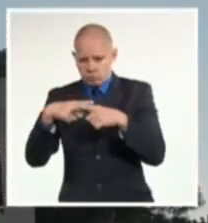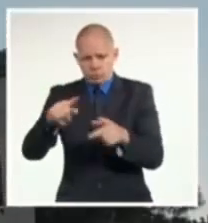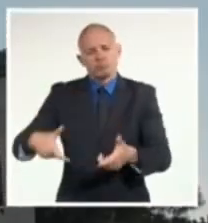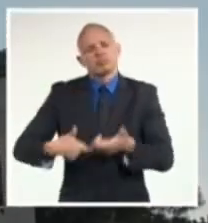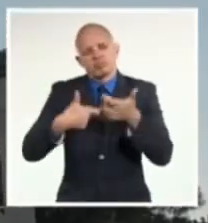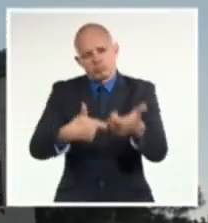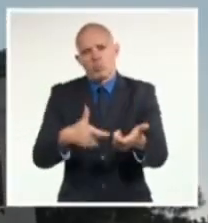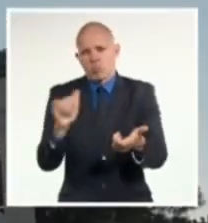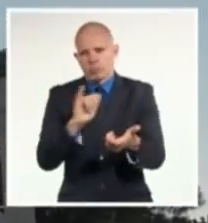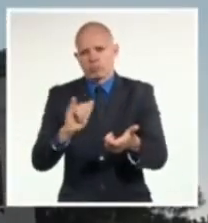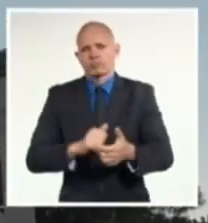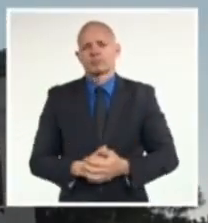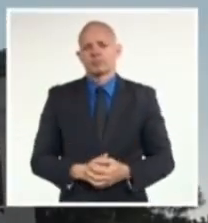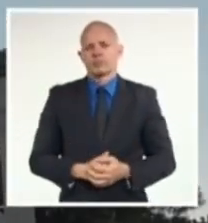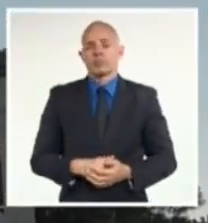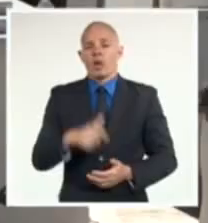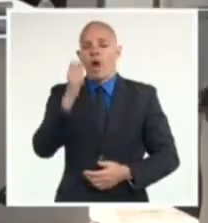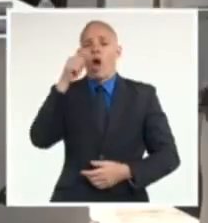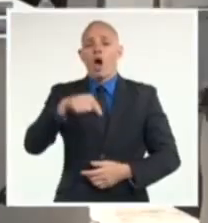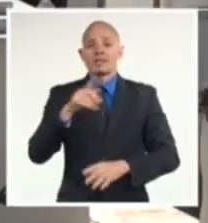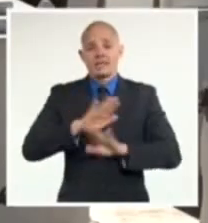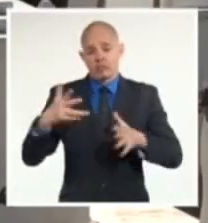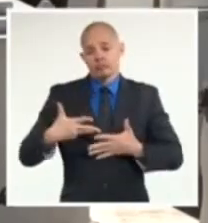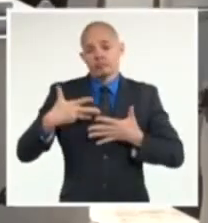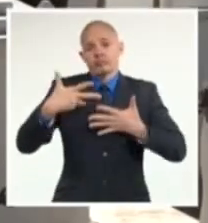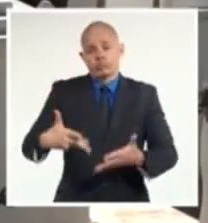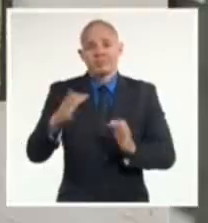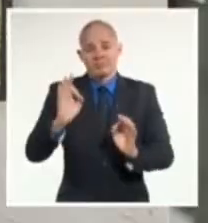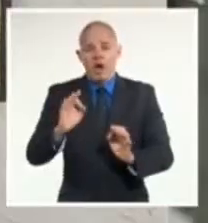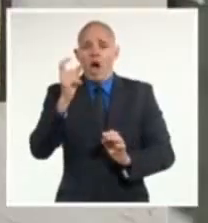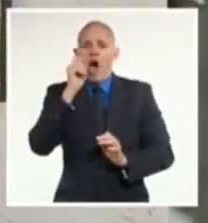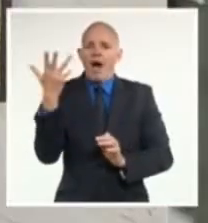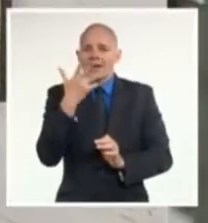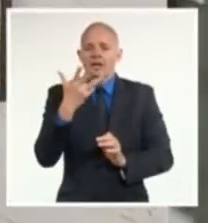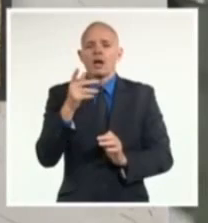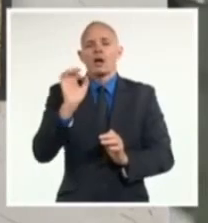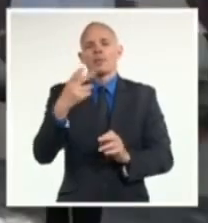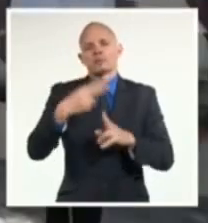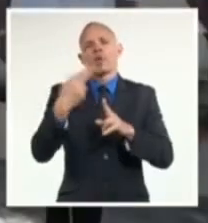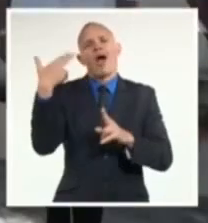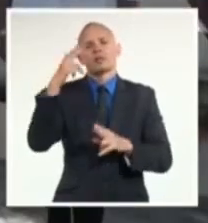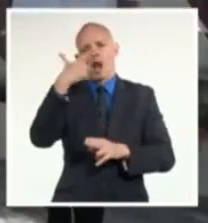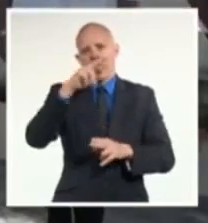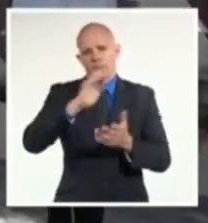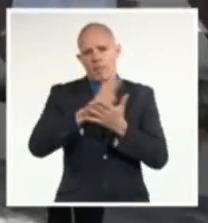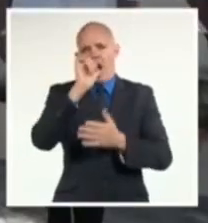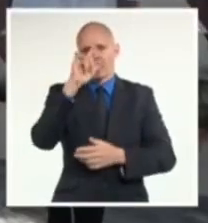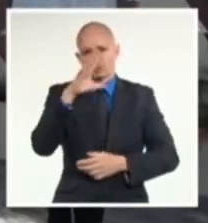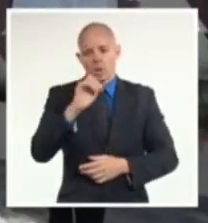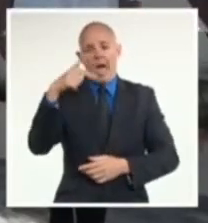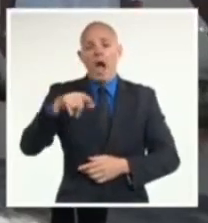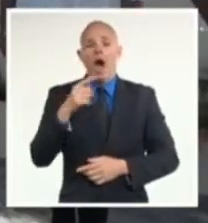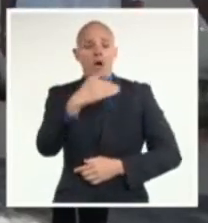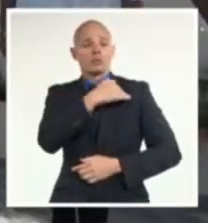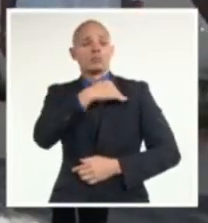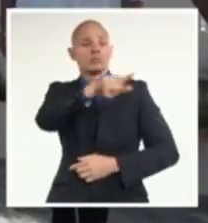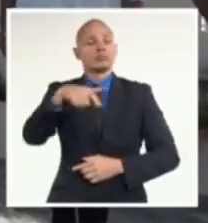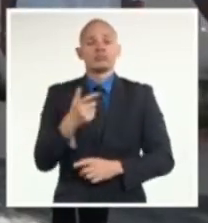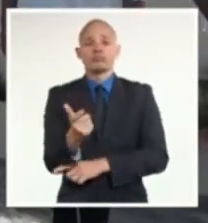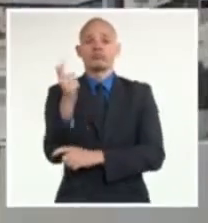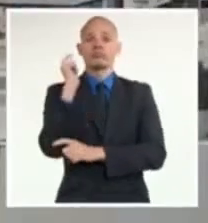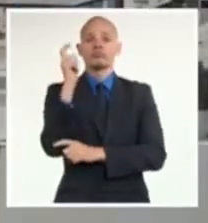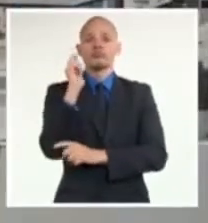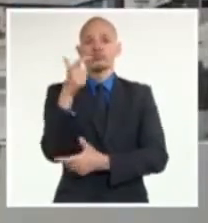losa. Honor y homenaje póstumo al compañero Armando Jardábalos, pelotón, tres albas.